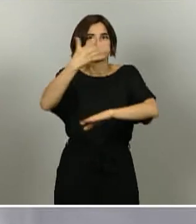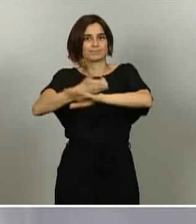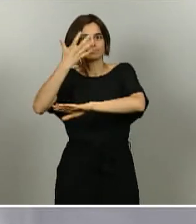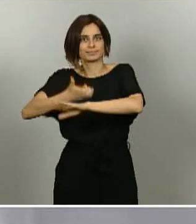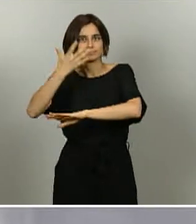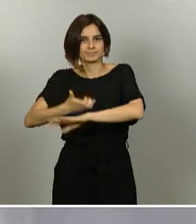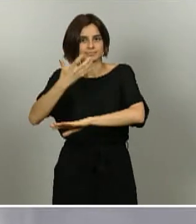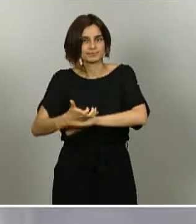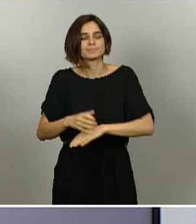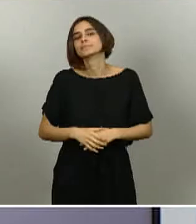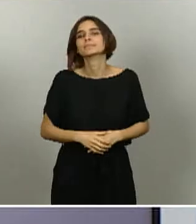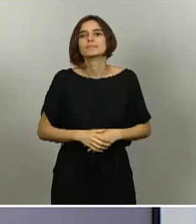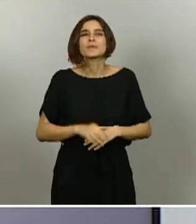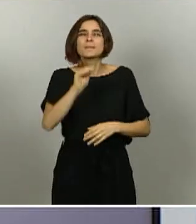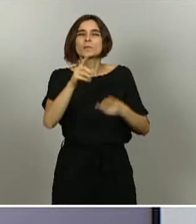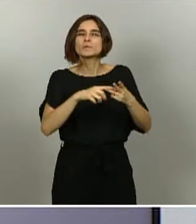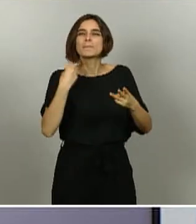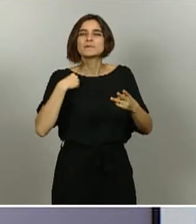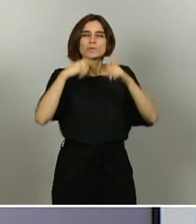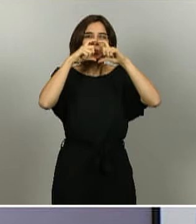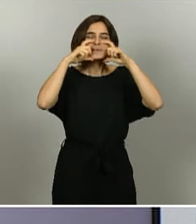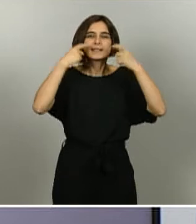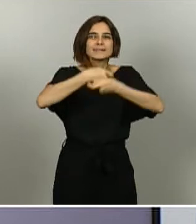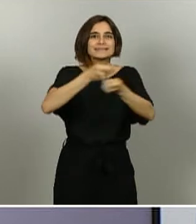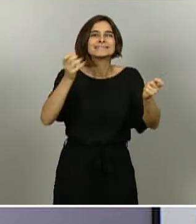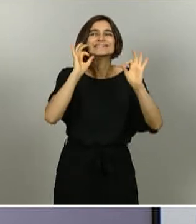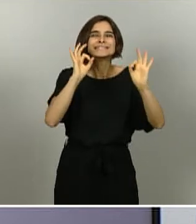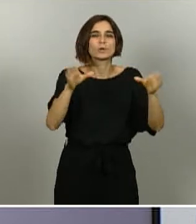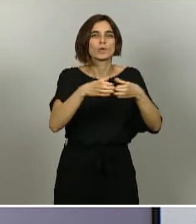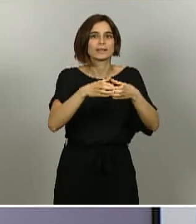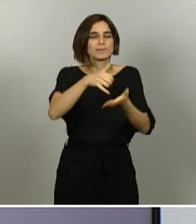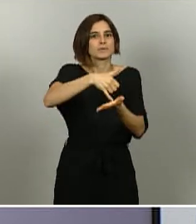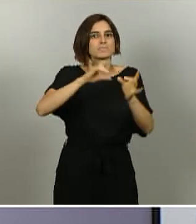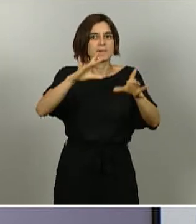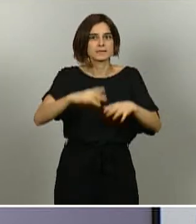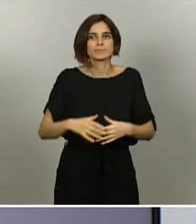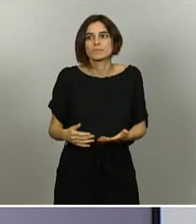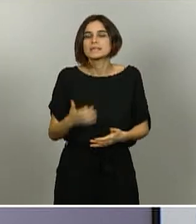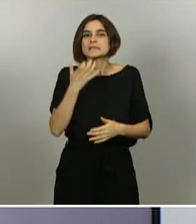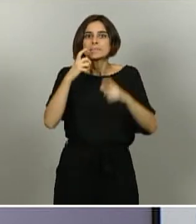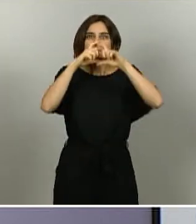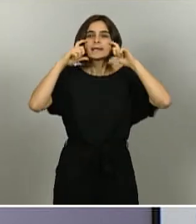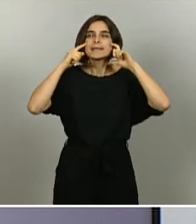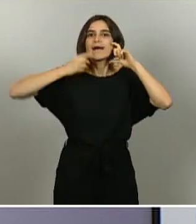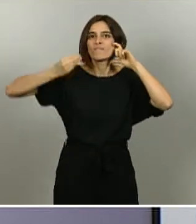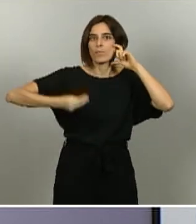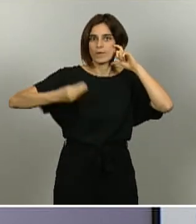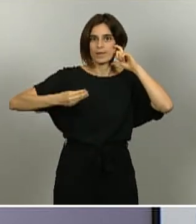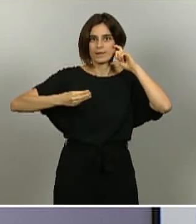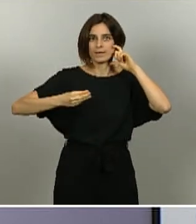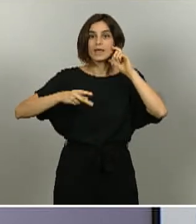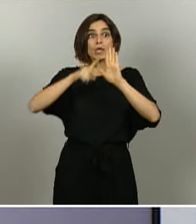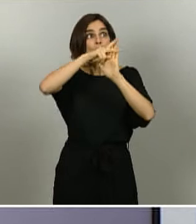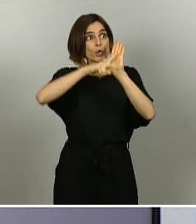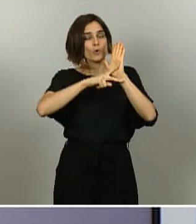vulnerables? Siempre y cuando sean las mascarillas adecuadas y se ajusten a las normas que están propuestas, yo creo que no hay